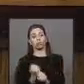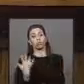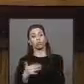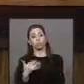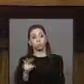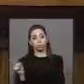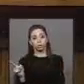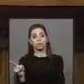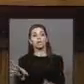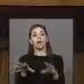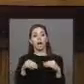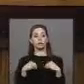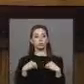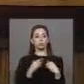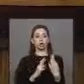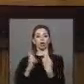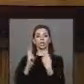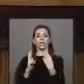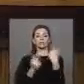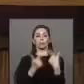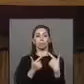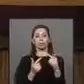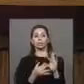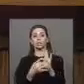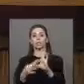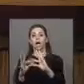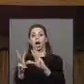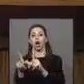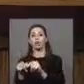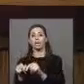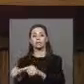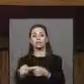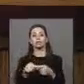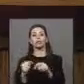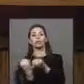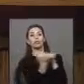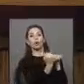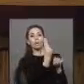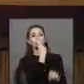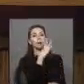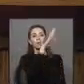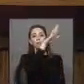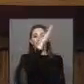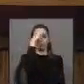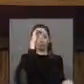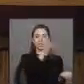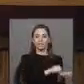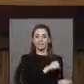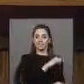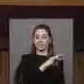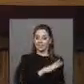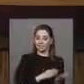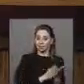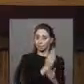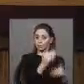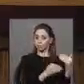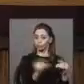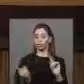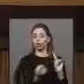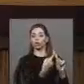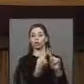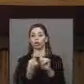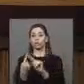Asumir las relaciones políticas con las organizaciones sociales contra la doctrina fascista que comenzaba a imperar en Chile y también los